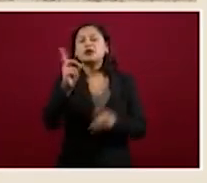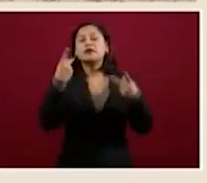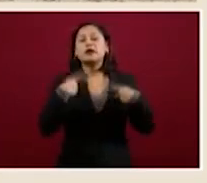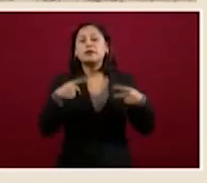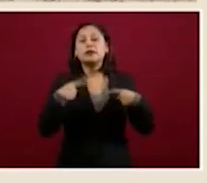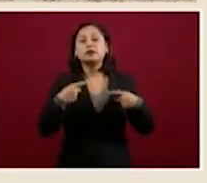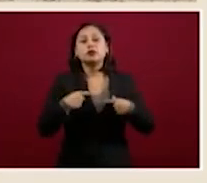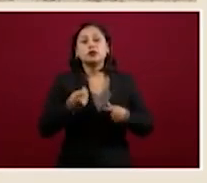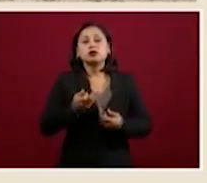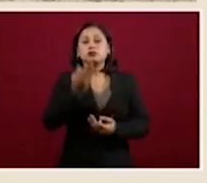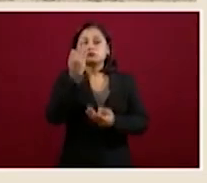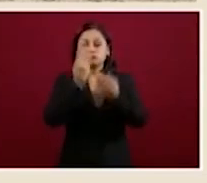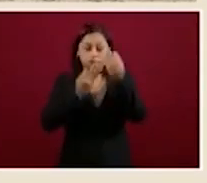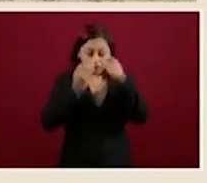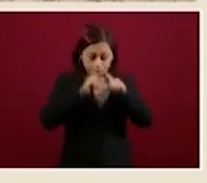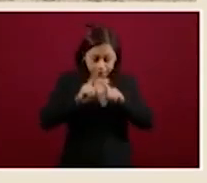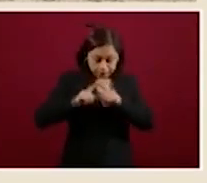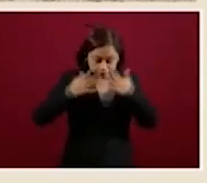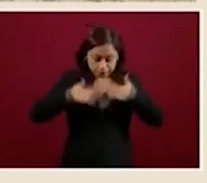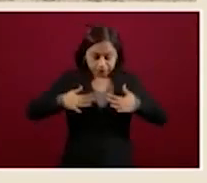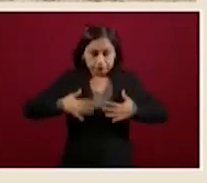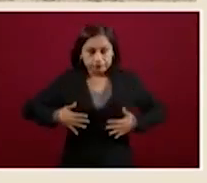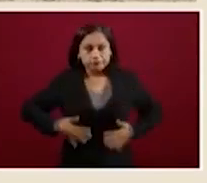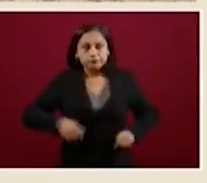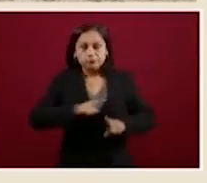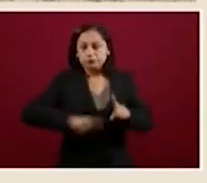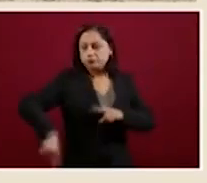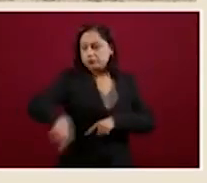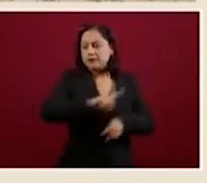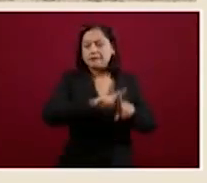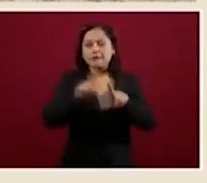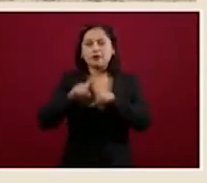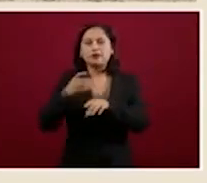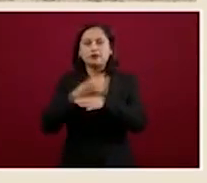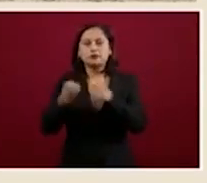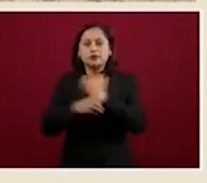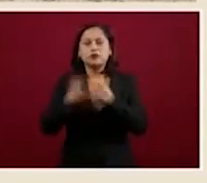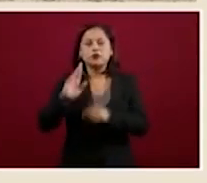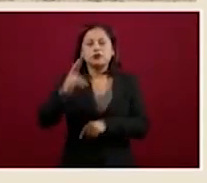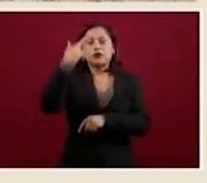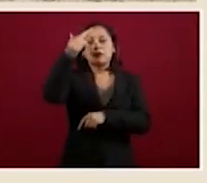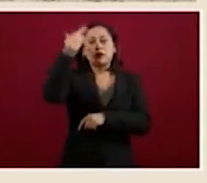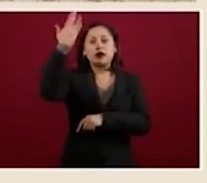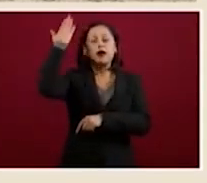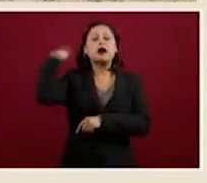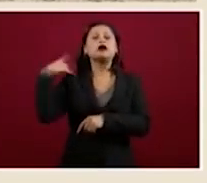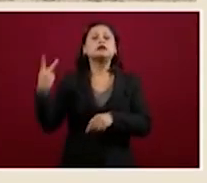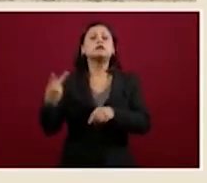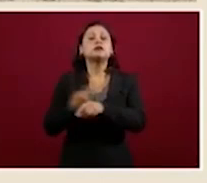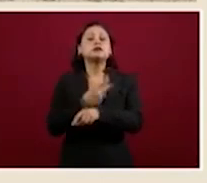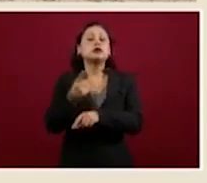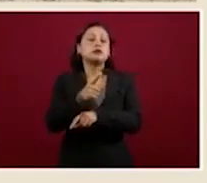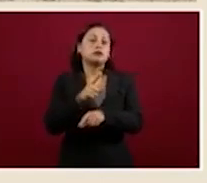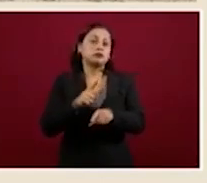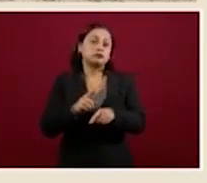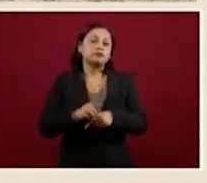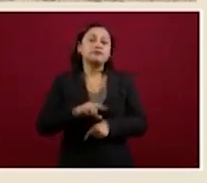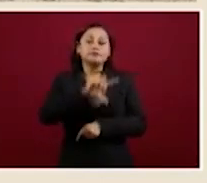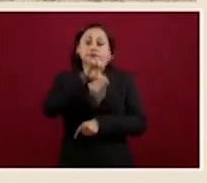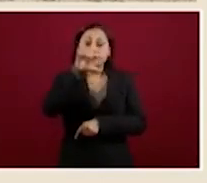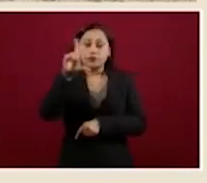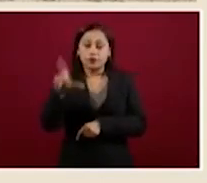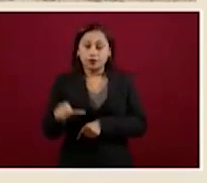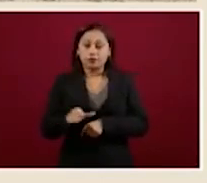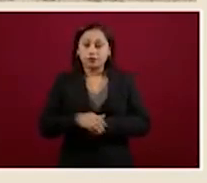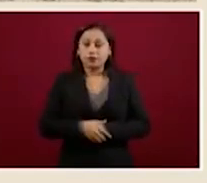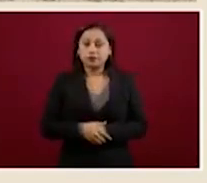con artículos de la época, artefactos, armas, vehículos de la época. Posteriormente a eso